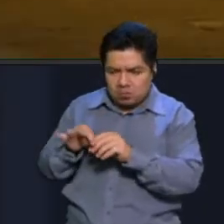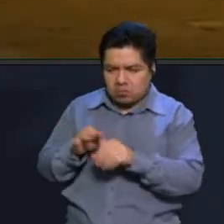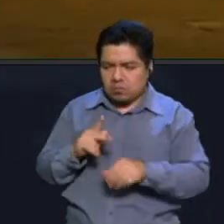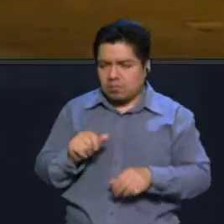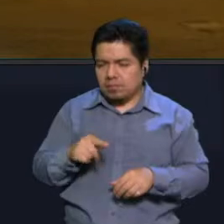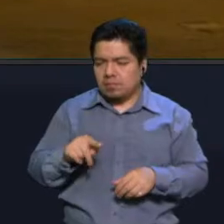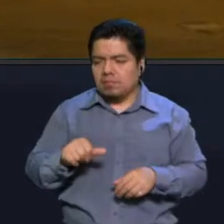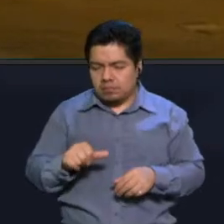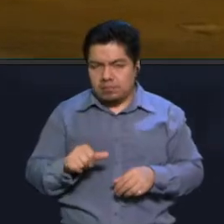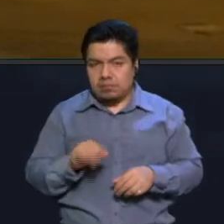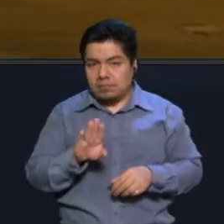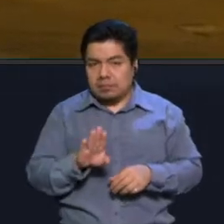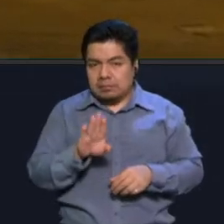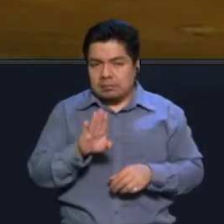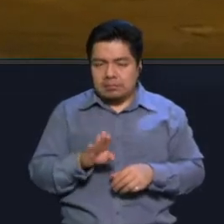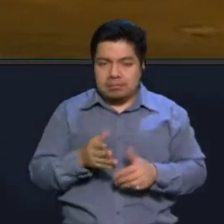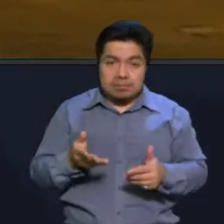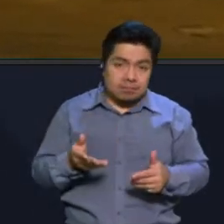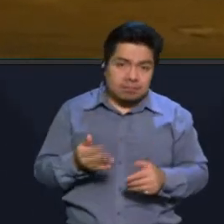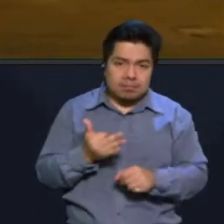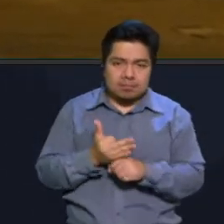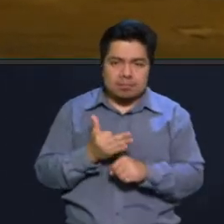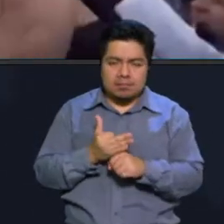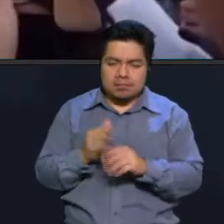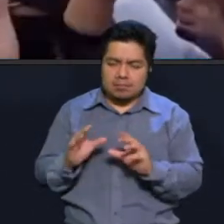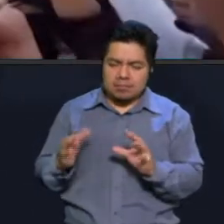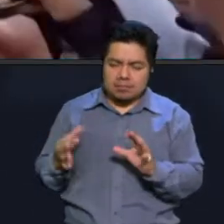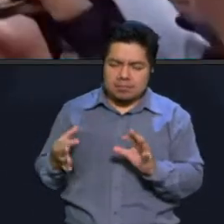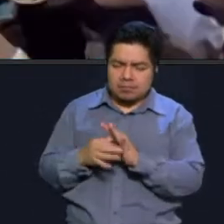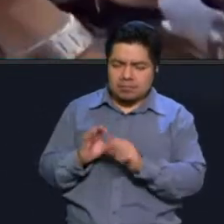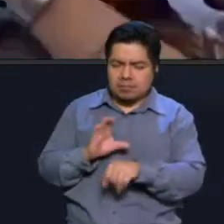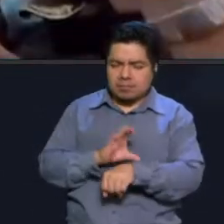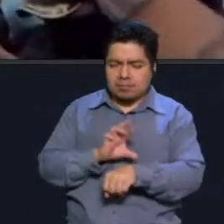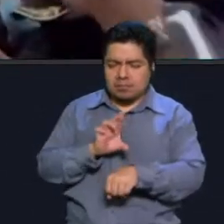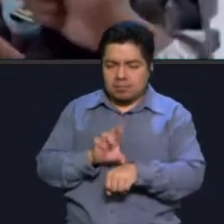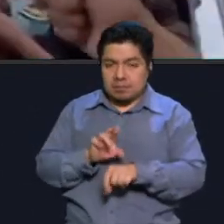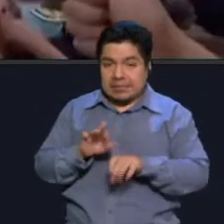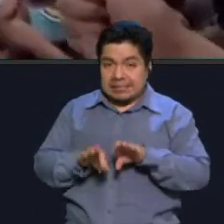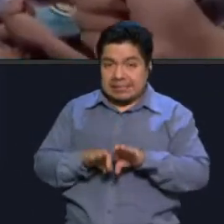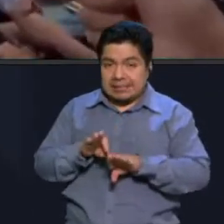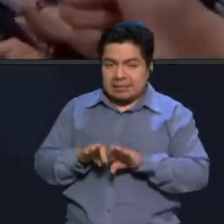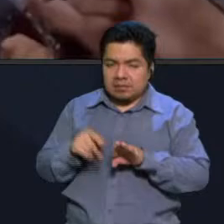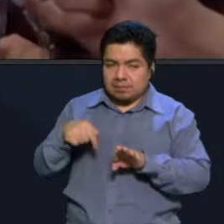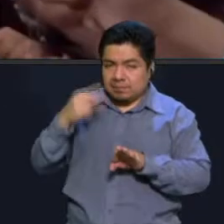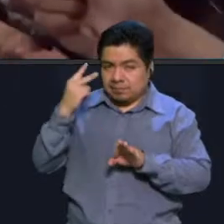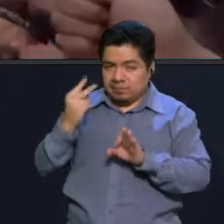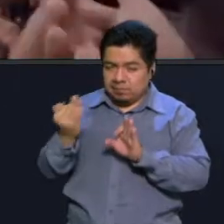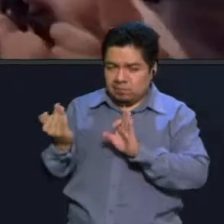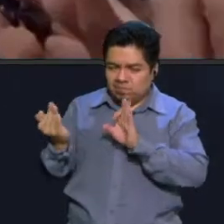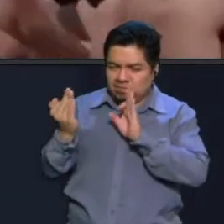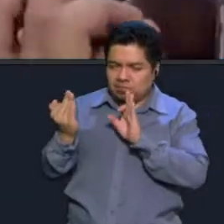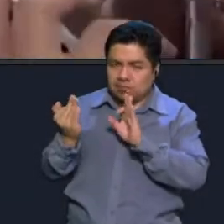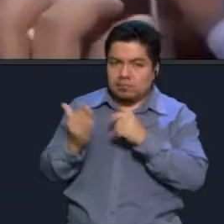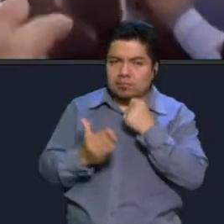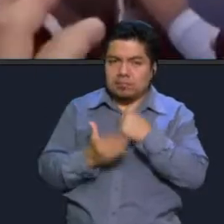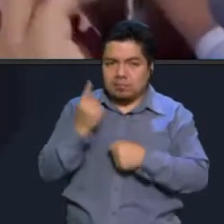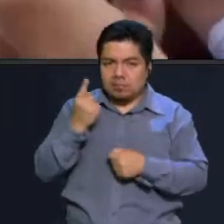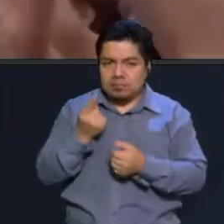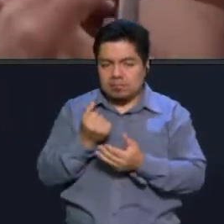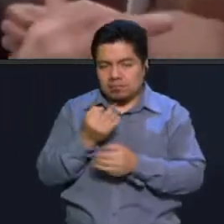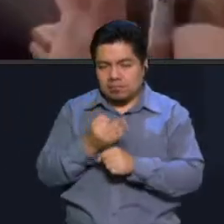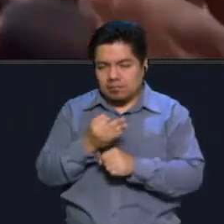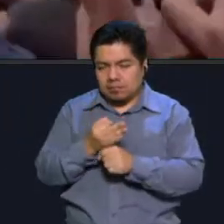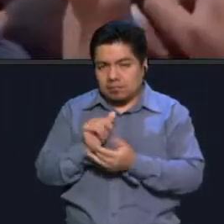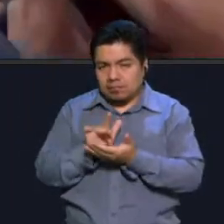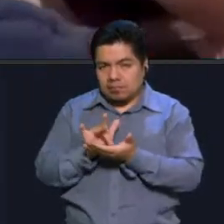y entonces parece que está de forma coordinada tomando el coraje para enfrentarse a México a partir del apoyo que le está dando